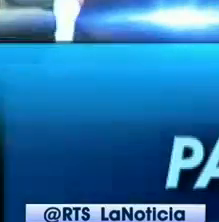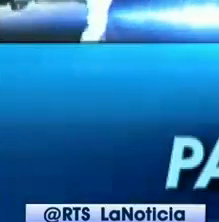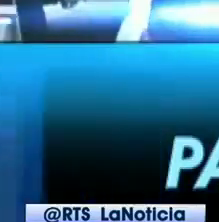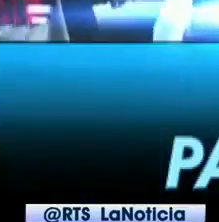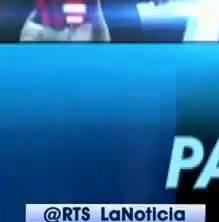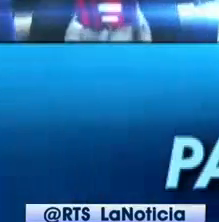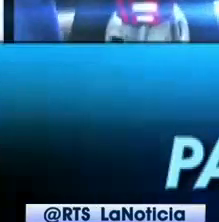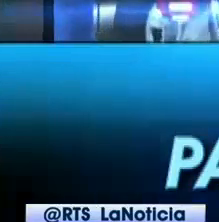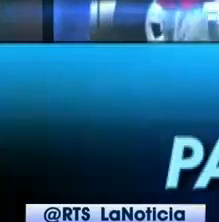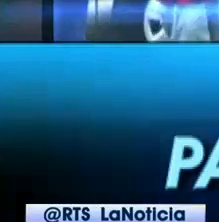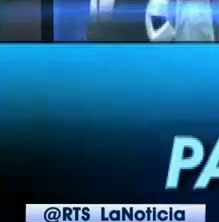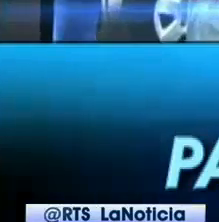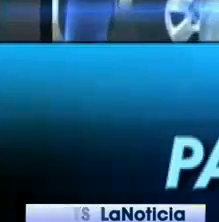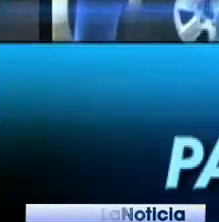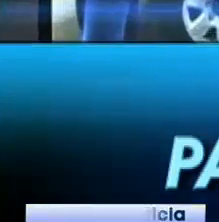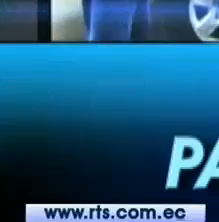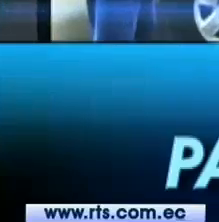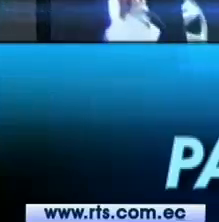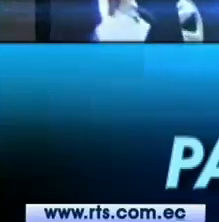y